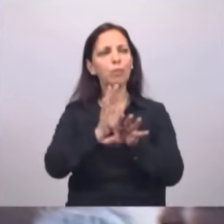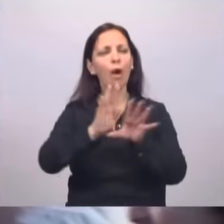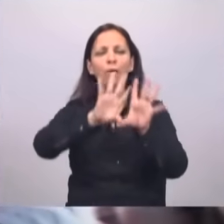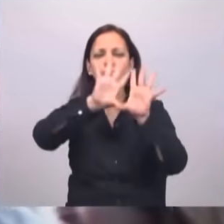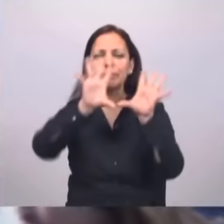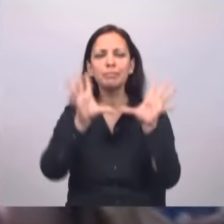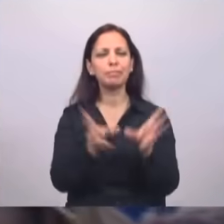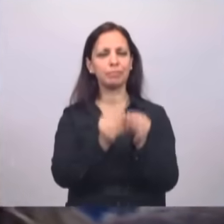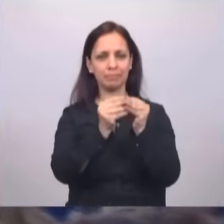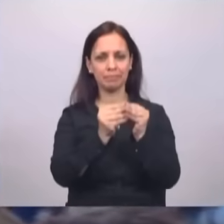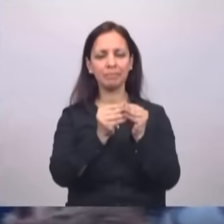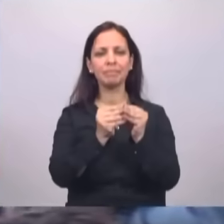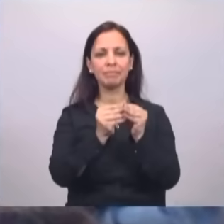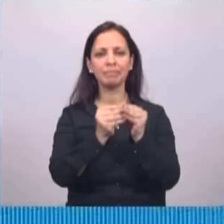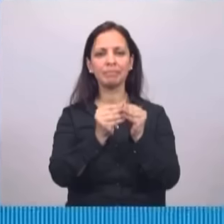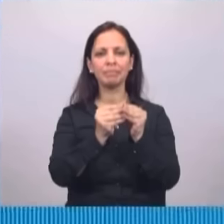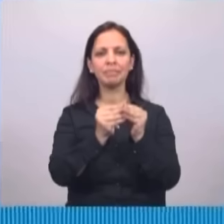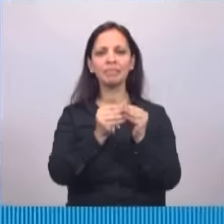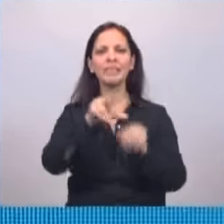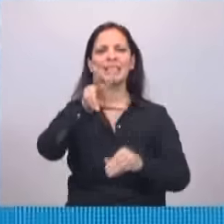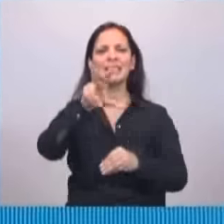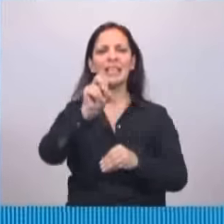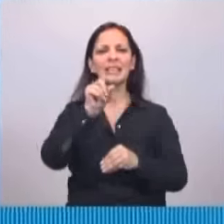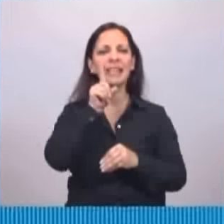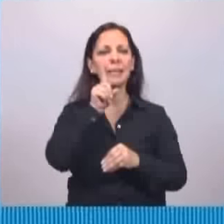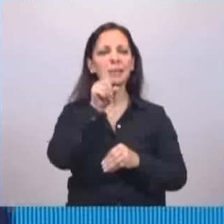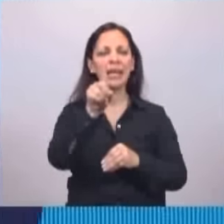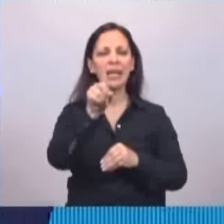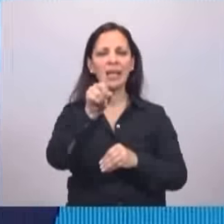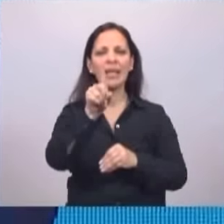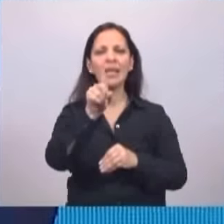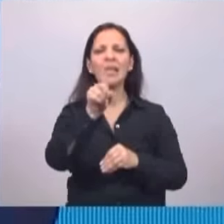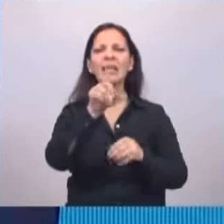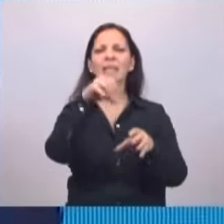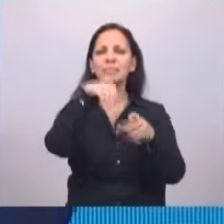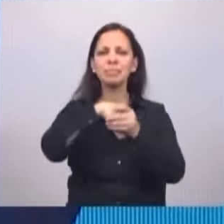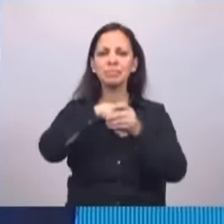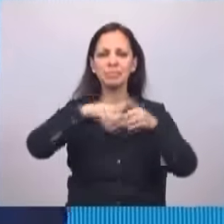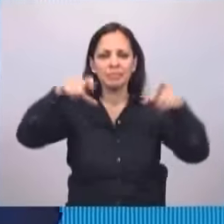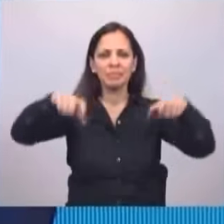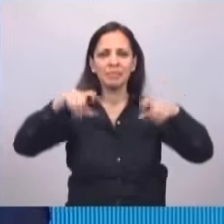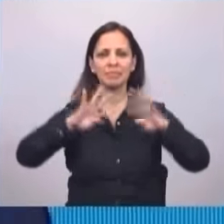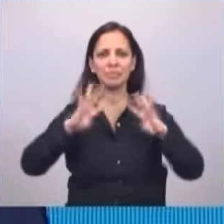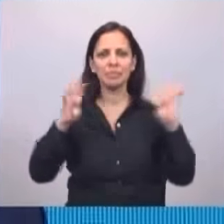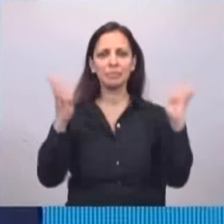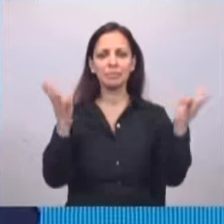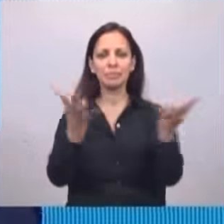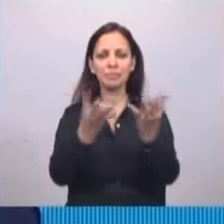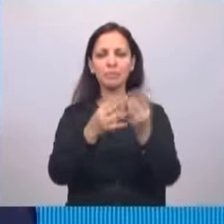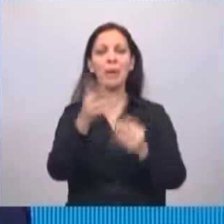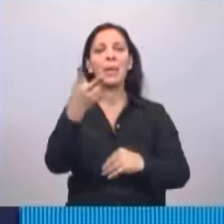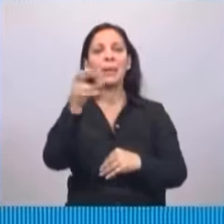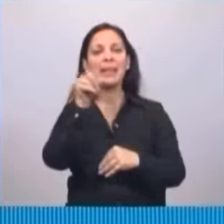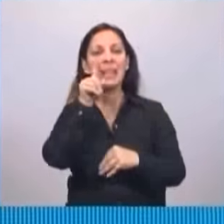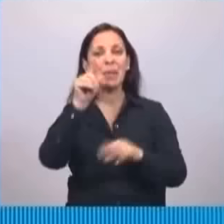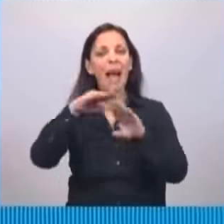absolutamente a todos los 30.000 que están adentro del estadio, los 20.000 que no